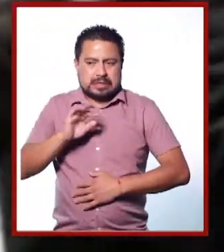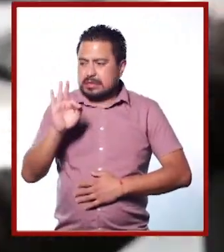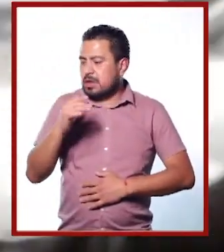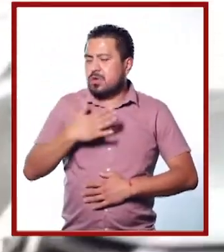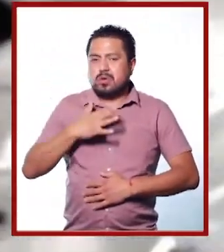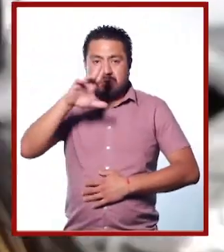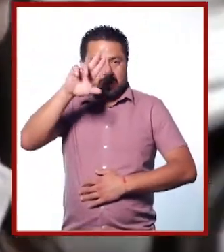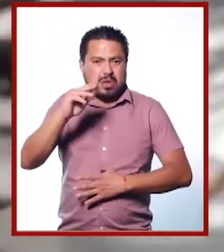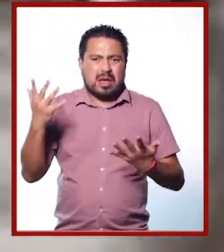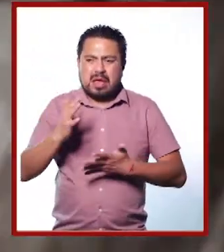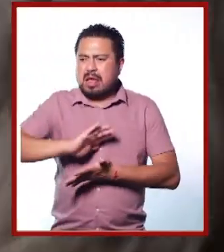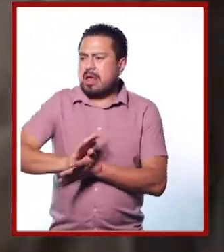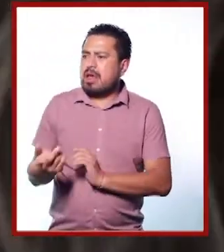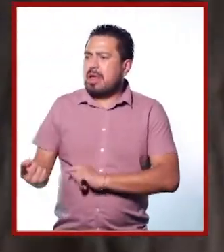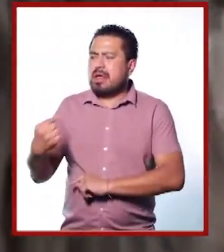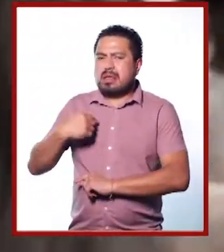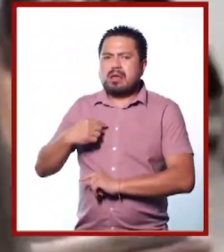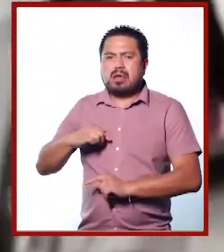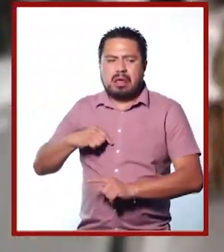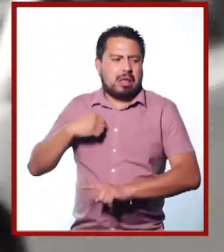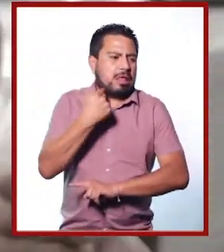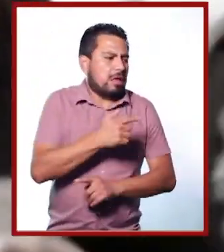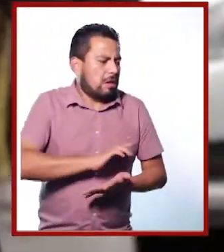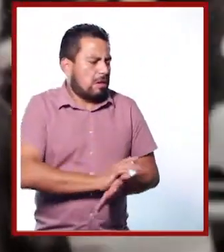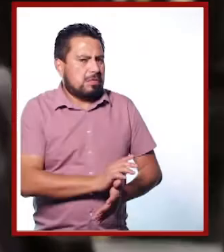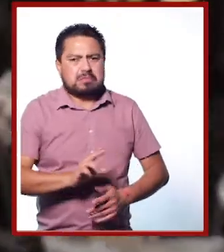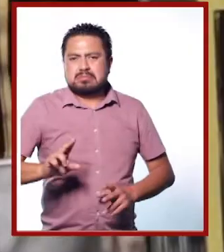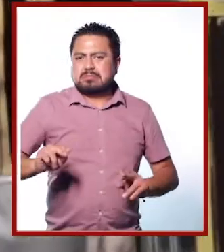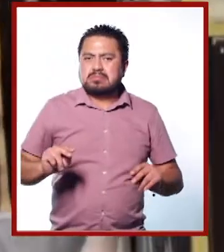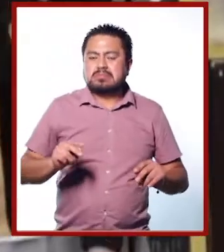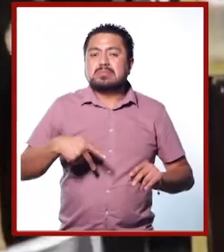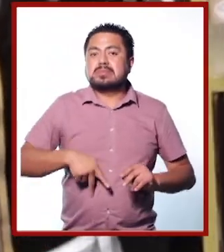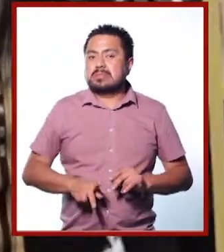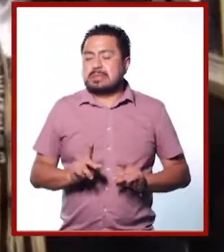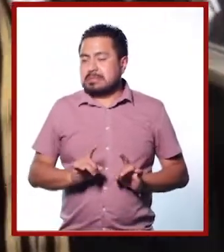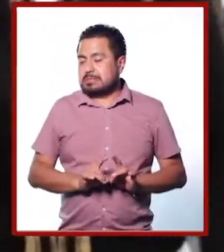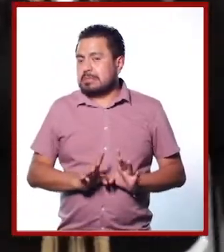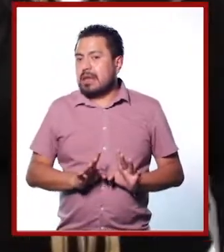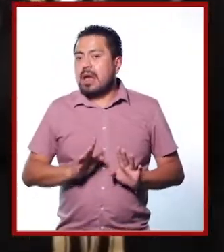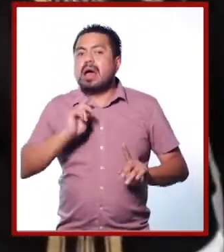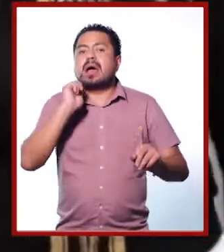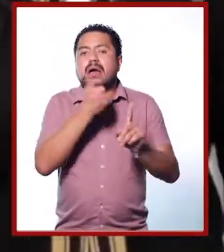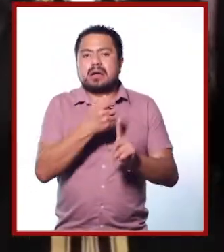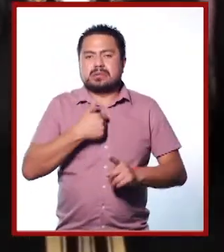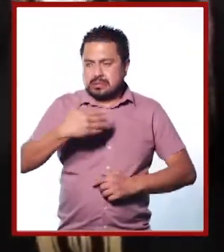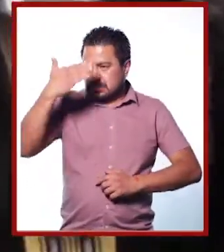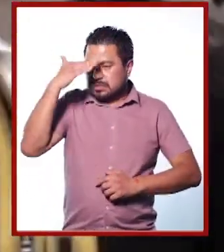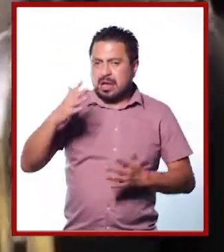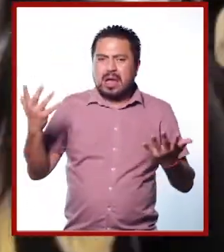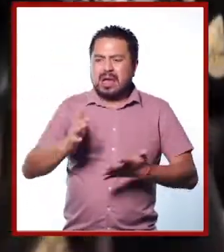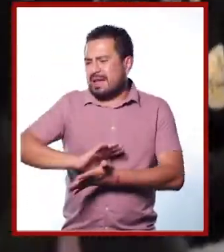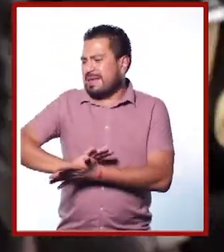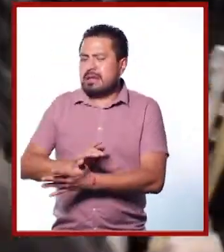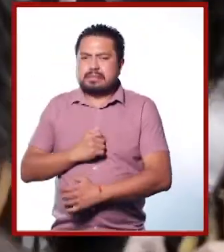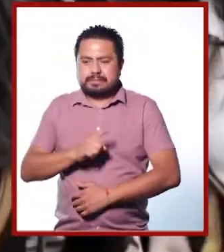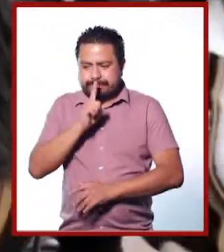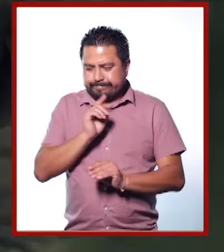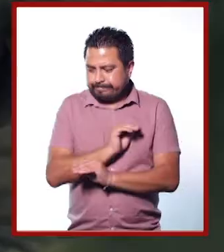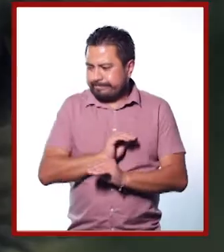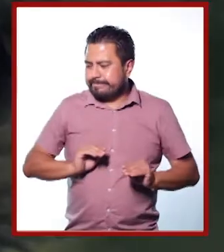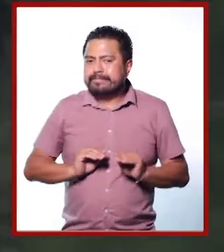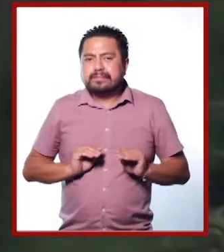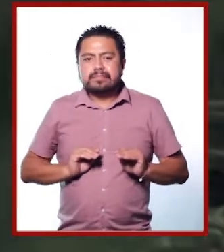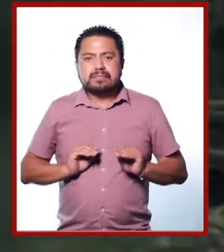mejor yo no soy, ni me hacen bullying, ni yo hago bullying o acoso escolar, pero resulta que yo sí sé que le hacen bullying y me quedo